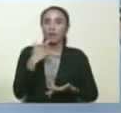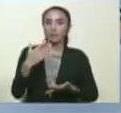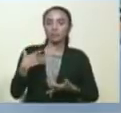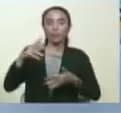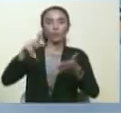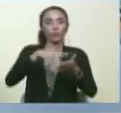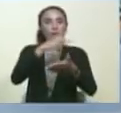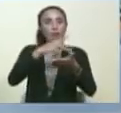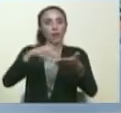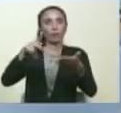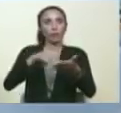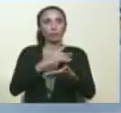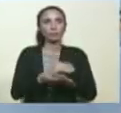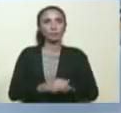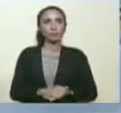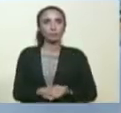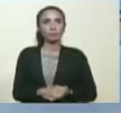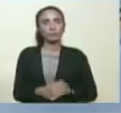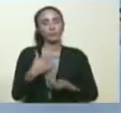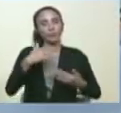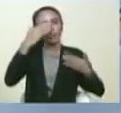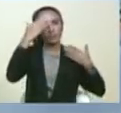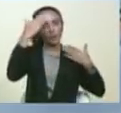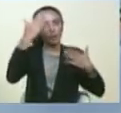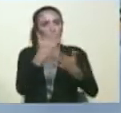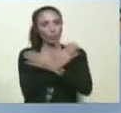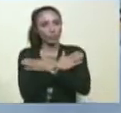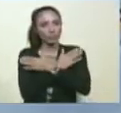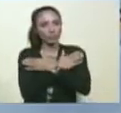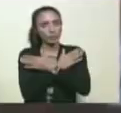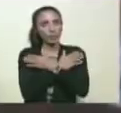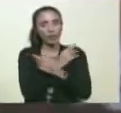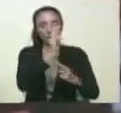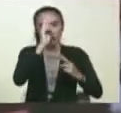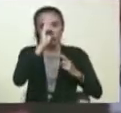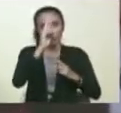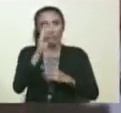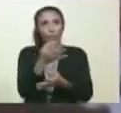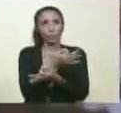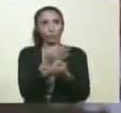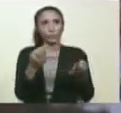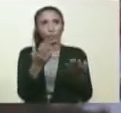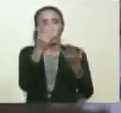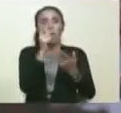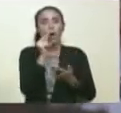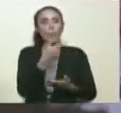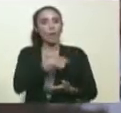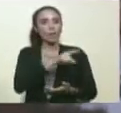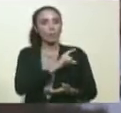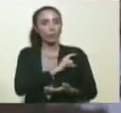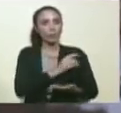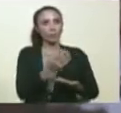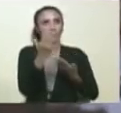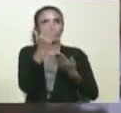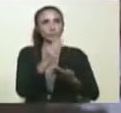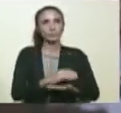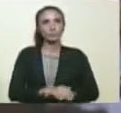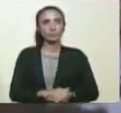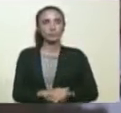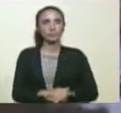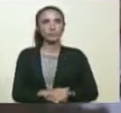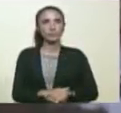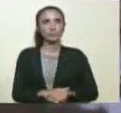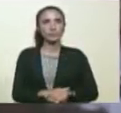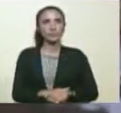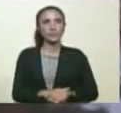bailador. Le doy mi saludo, le tengo gran respeto como artista español, así como le tengo respeto a